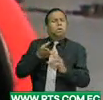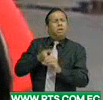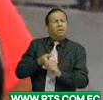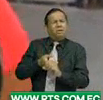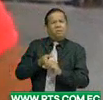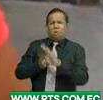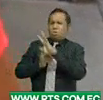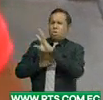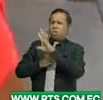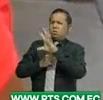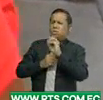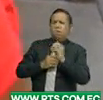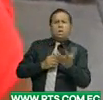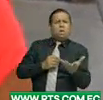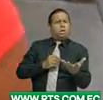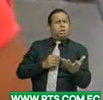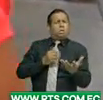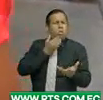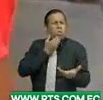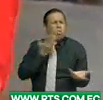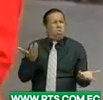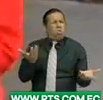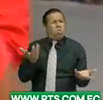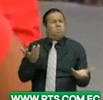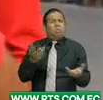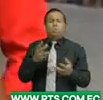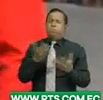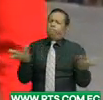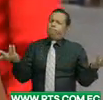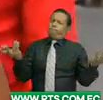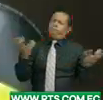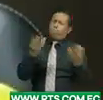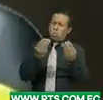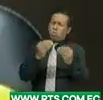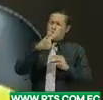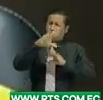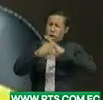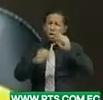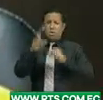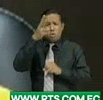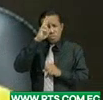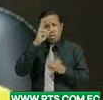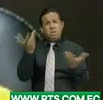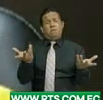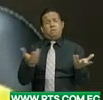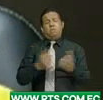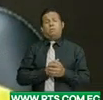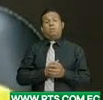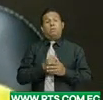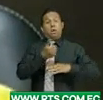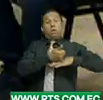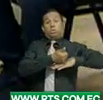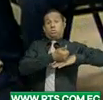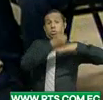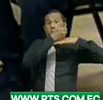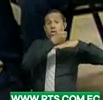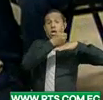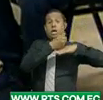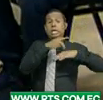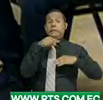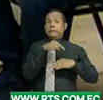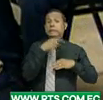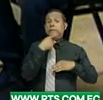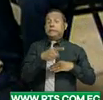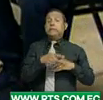curso. No es ético, pues por eso es que hay tanto ladrón y tantas cosas. El jefe de la unidad de delitos tecnológicos explica